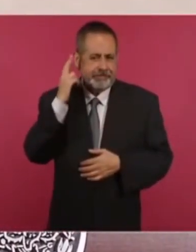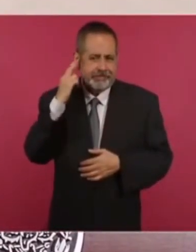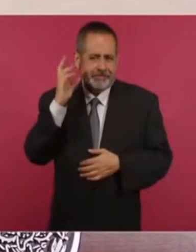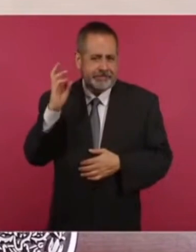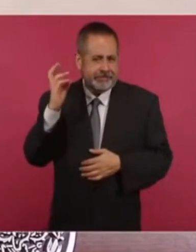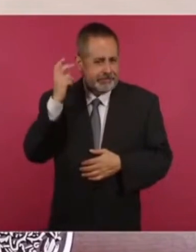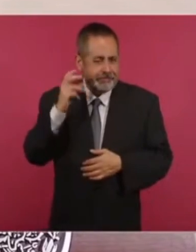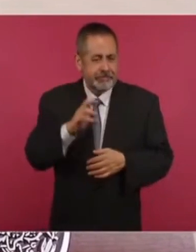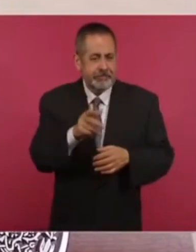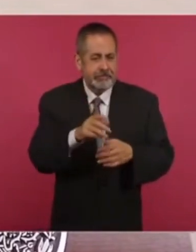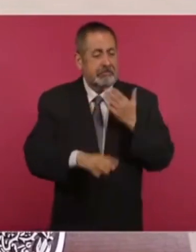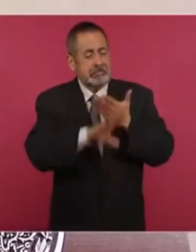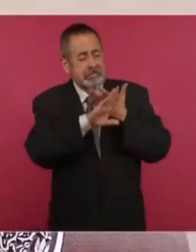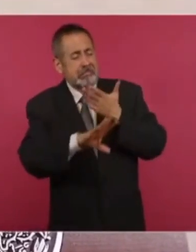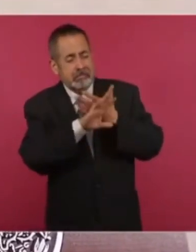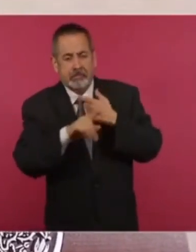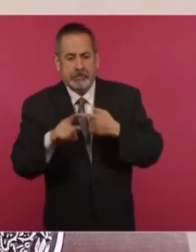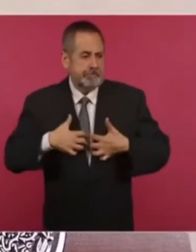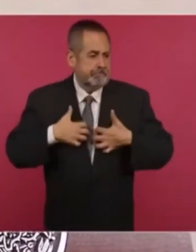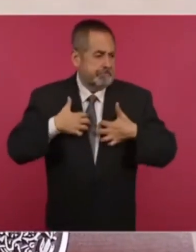golpeándonos. No se enojen porque no pasa nada.